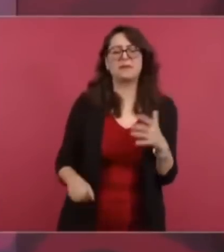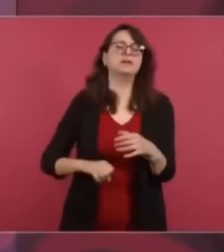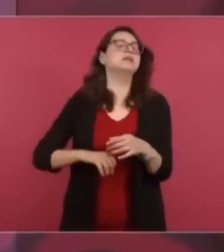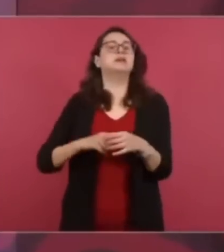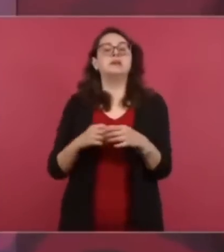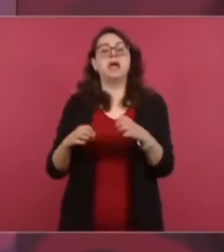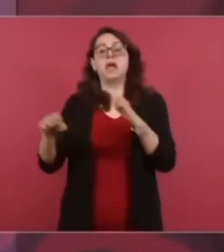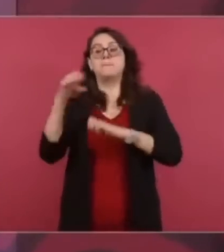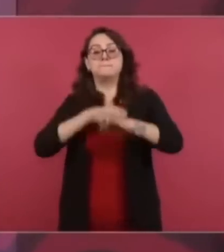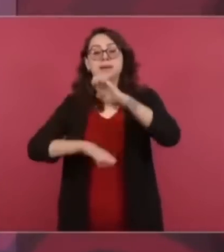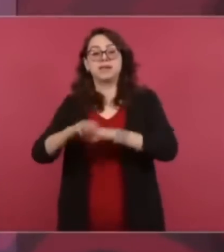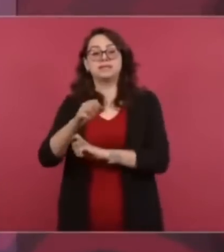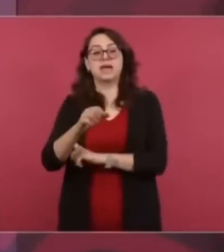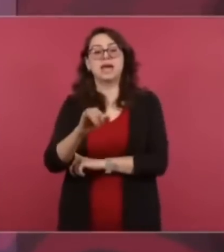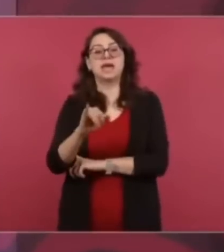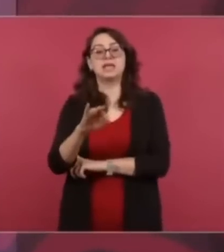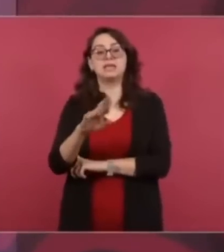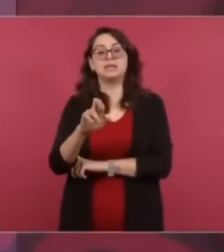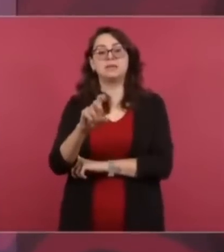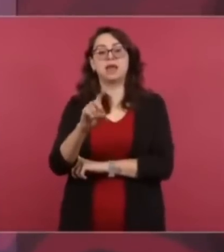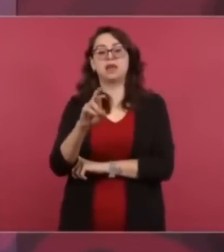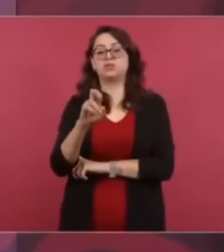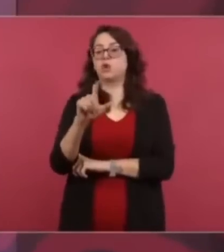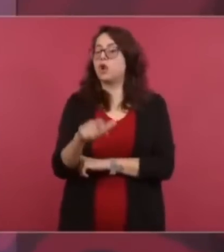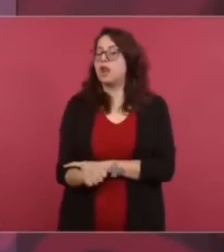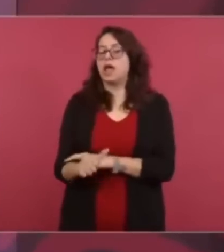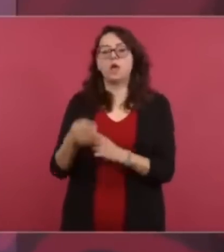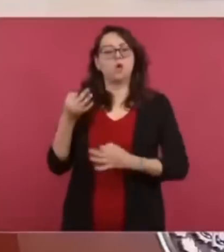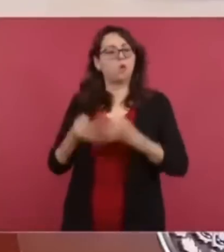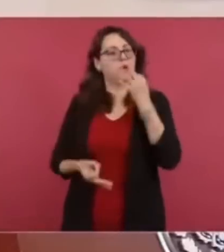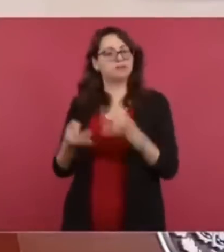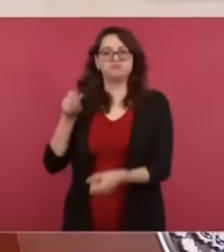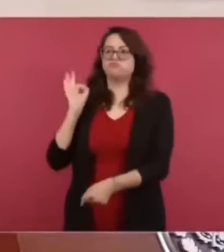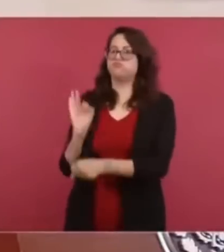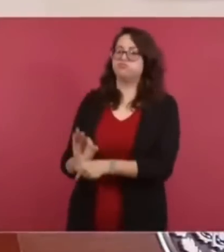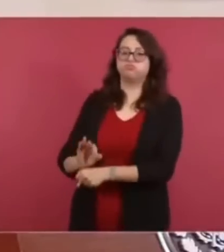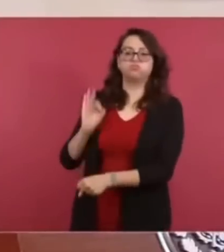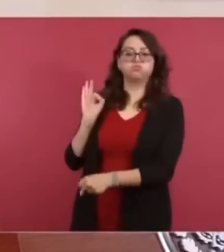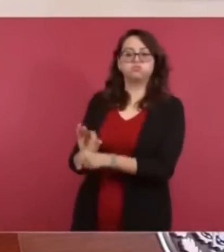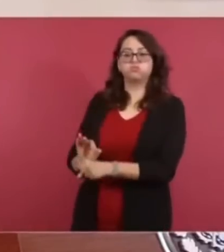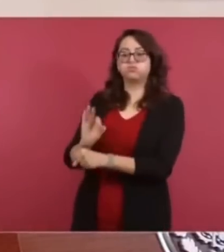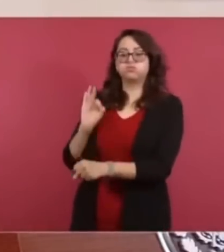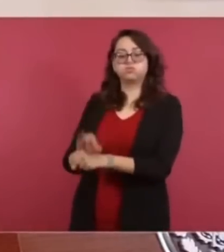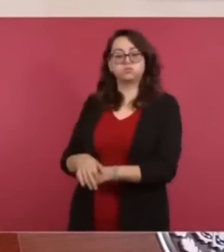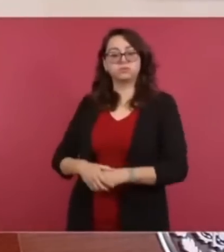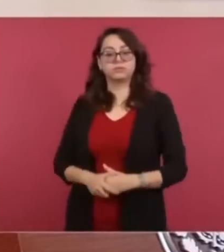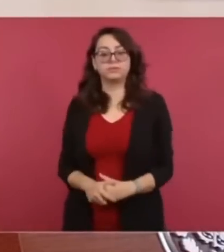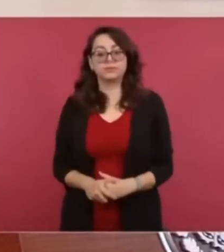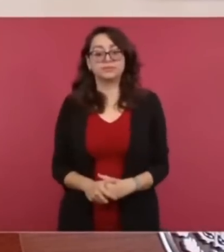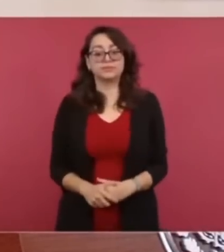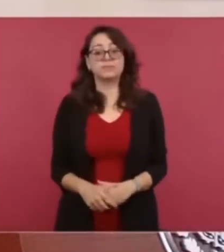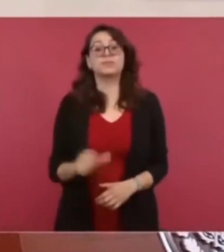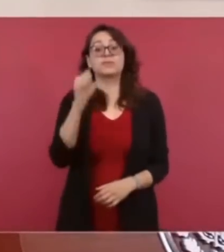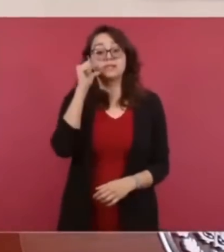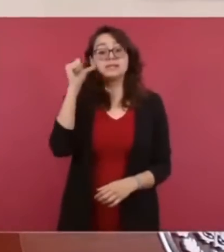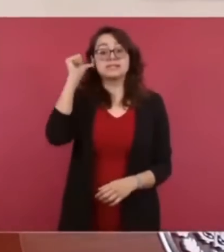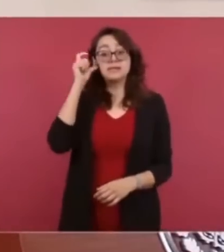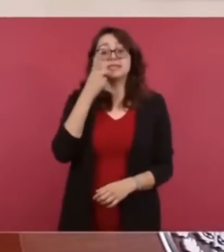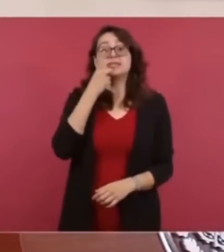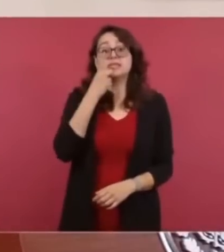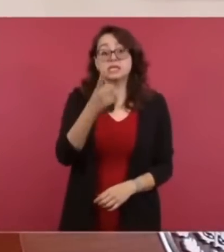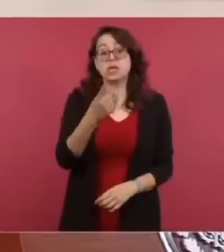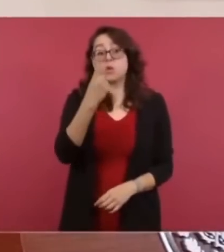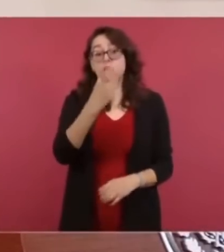y una cosa que ayer hablé y yo creo que ustedes ni lo sabían, y si no lo sabían